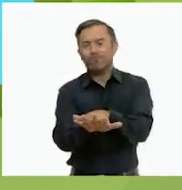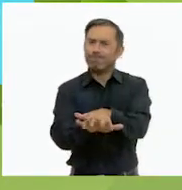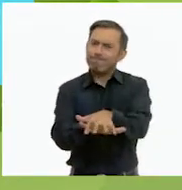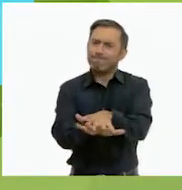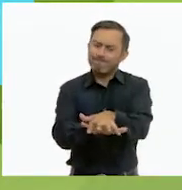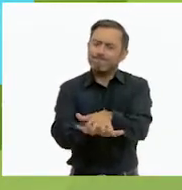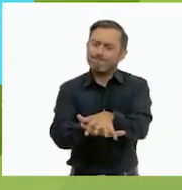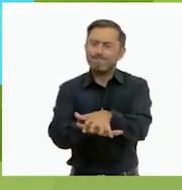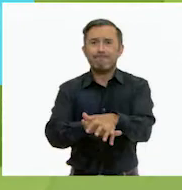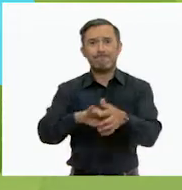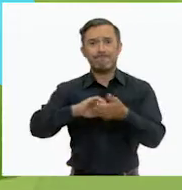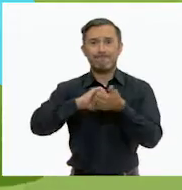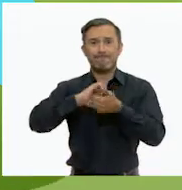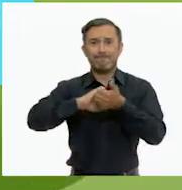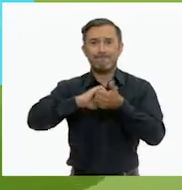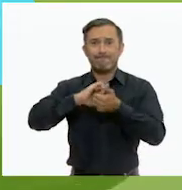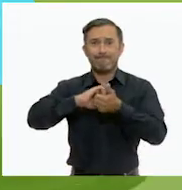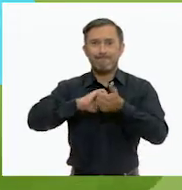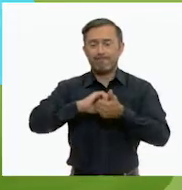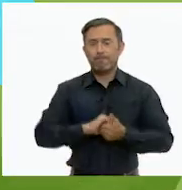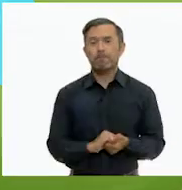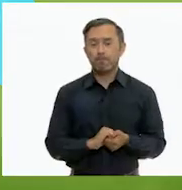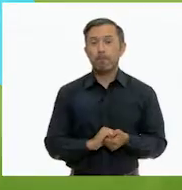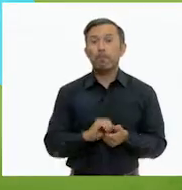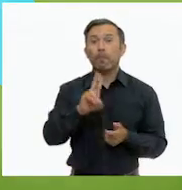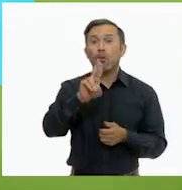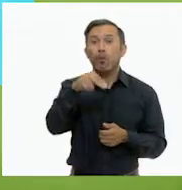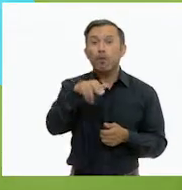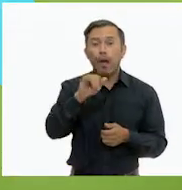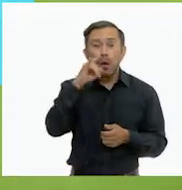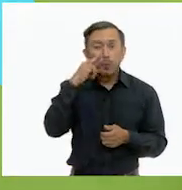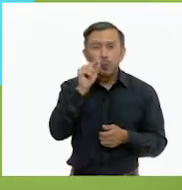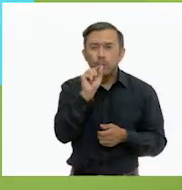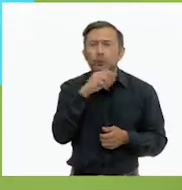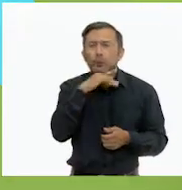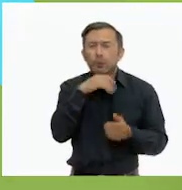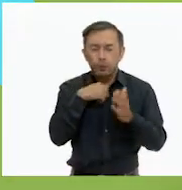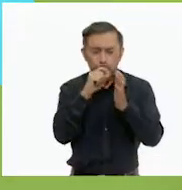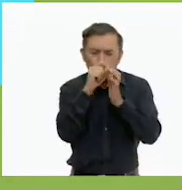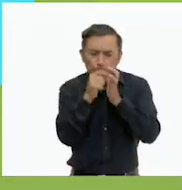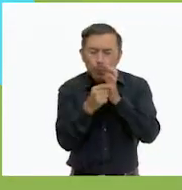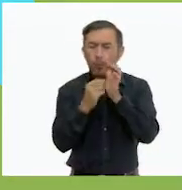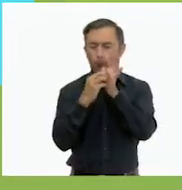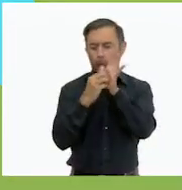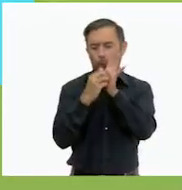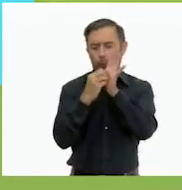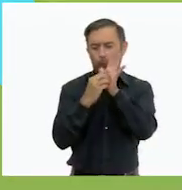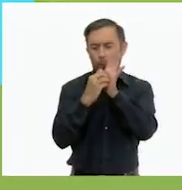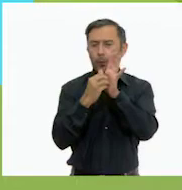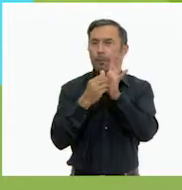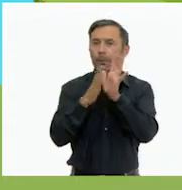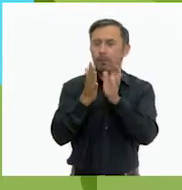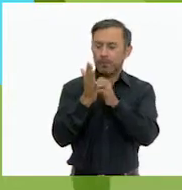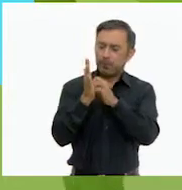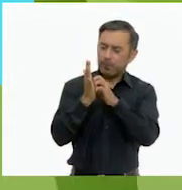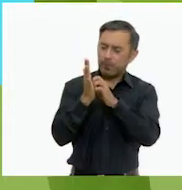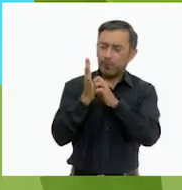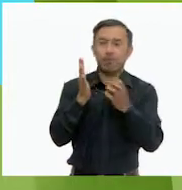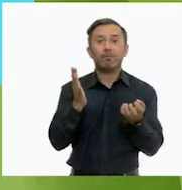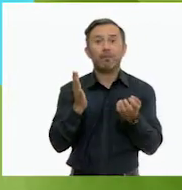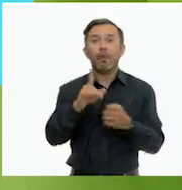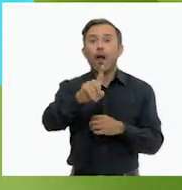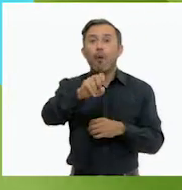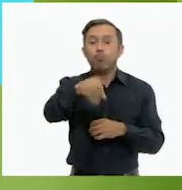dedos. Ahora haz como que rasguñas la palma de tus manos para lavar tus uñas. Enjuaga tus manos con